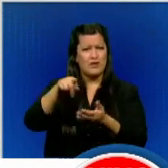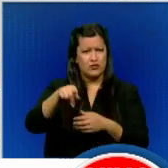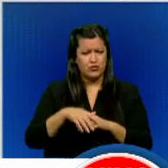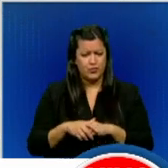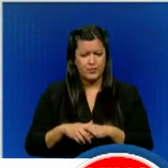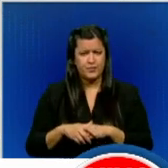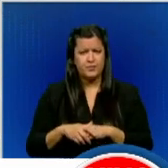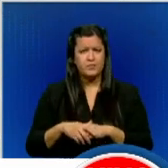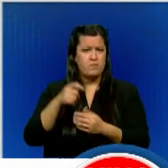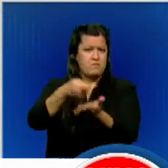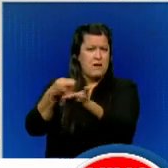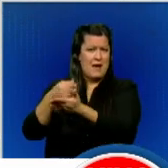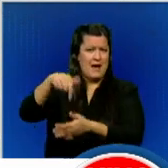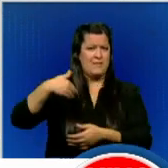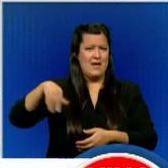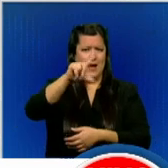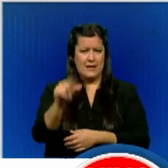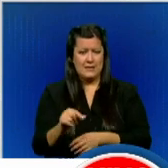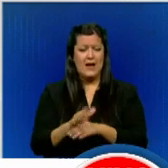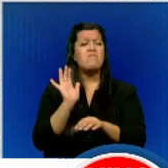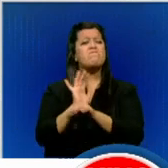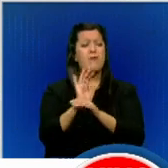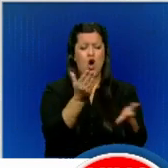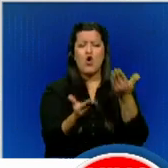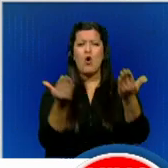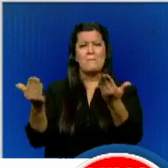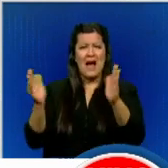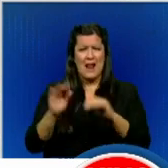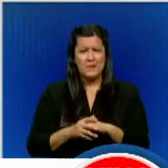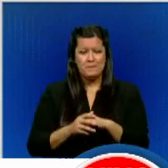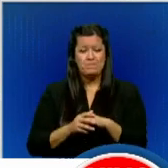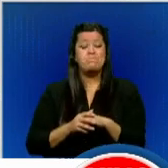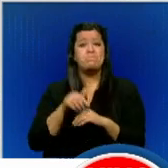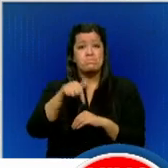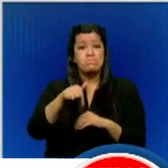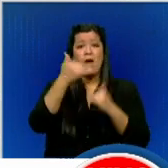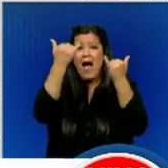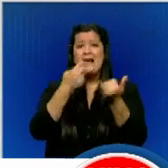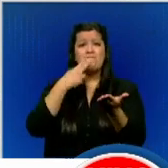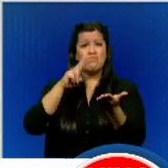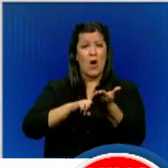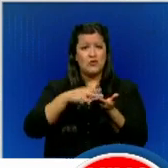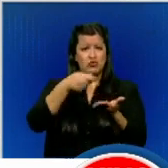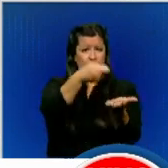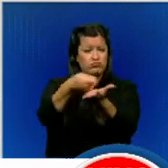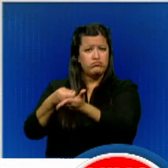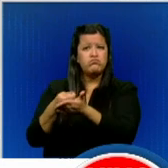en la argentina es decir tenemos una presión impositiva similar a desde los